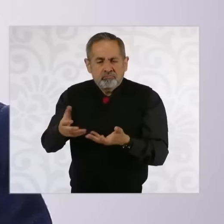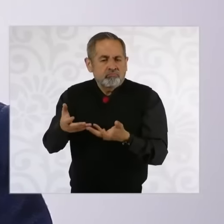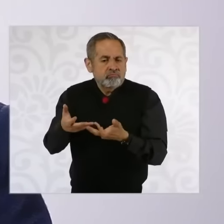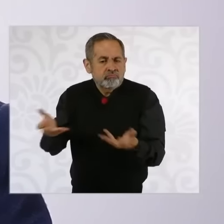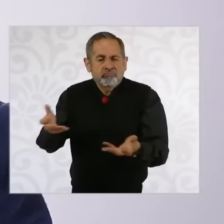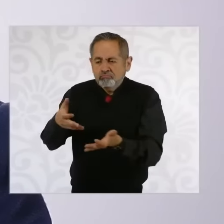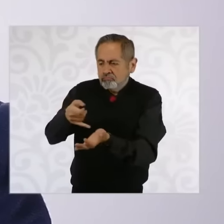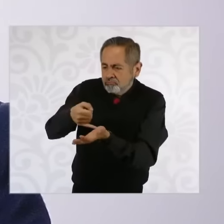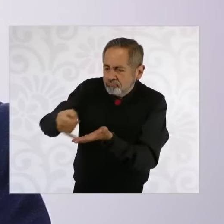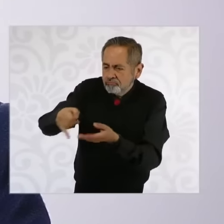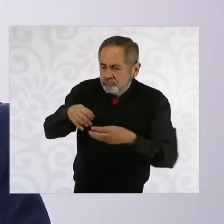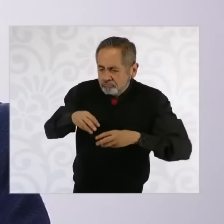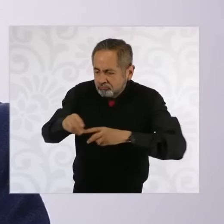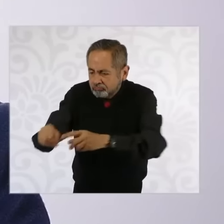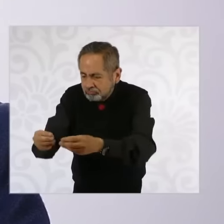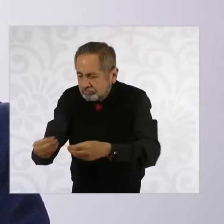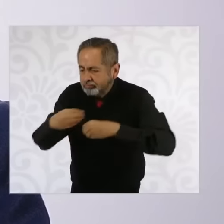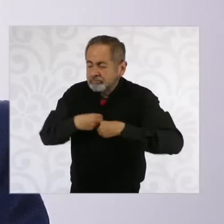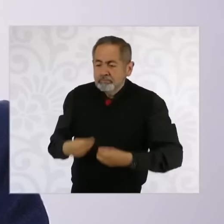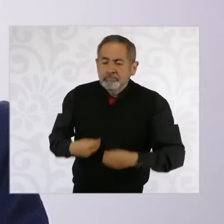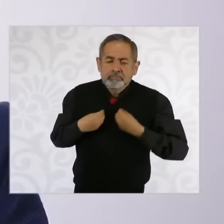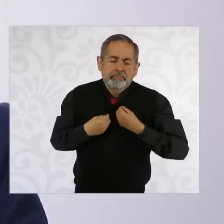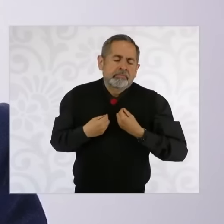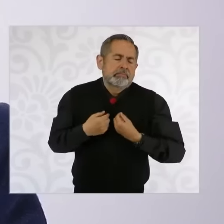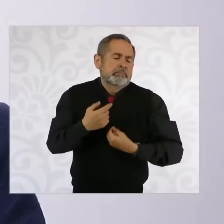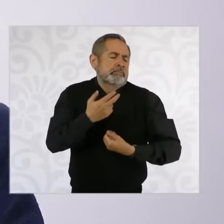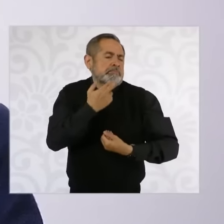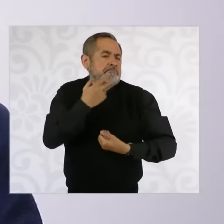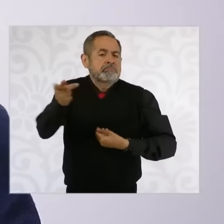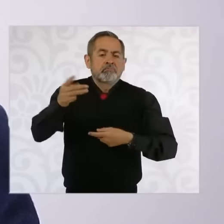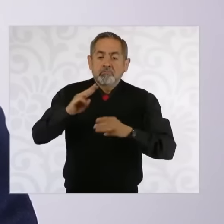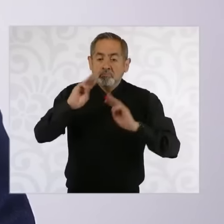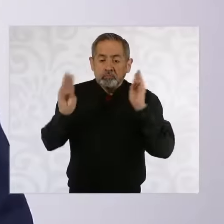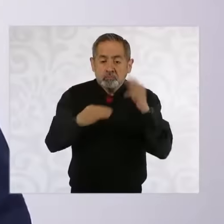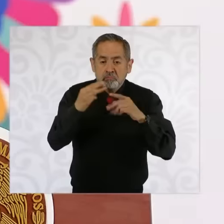otro mundo tendríamos.